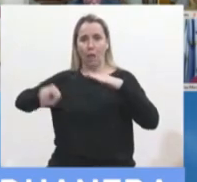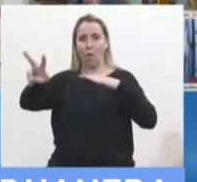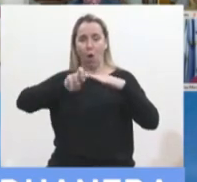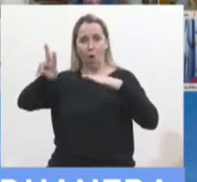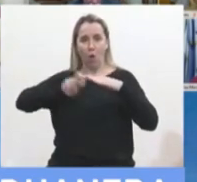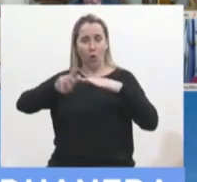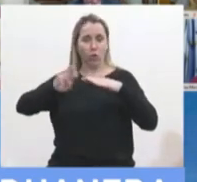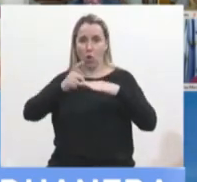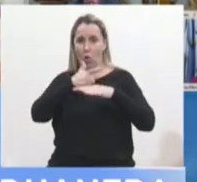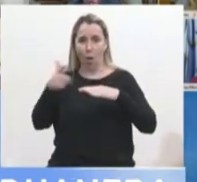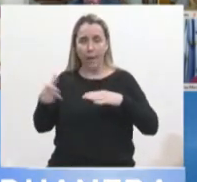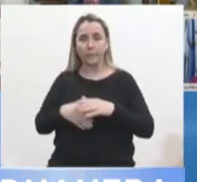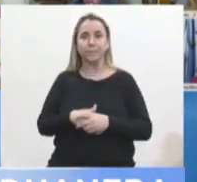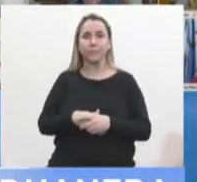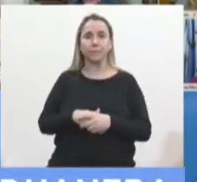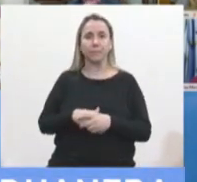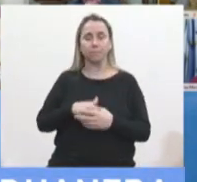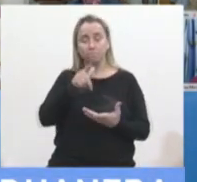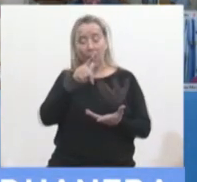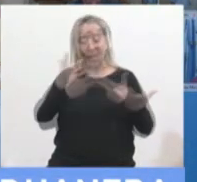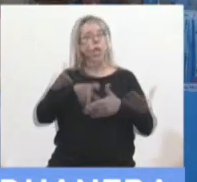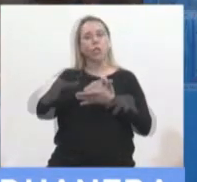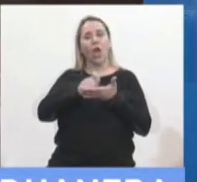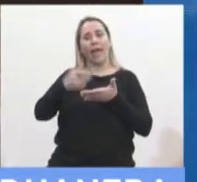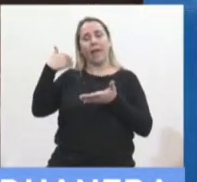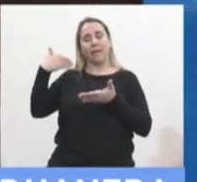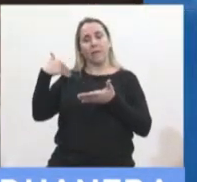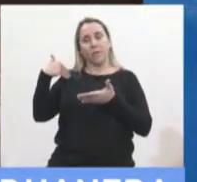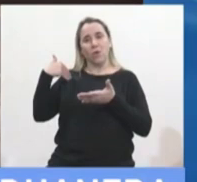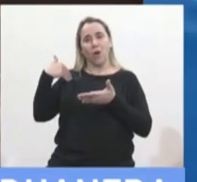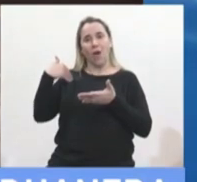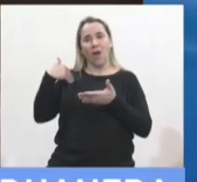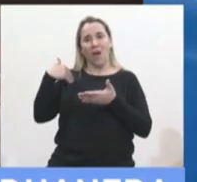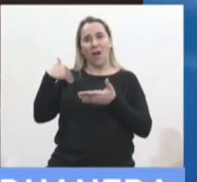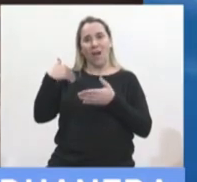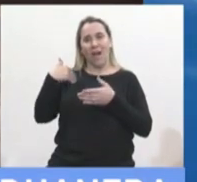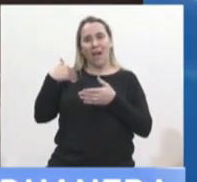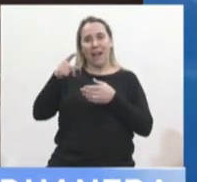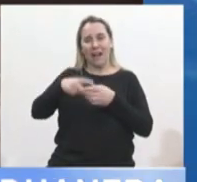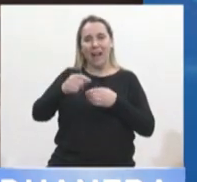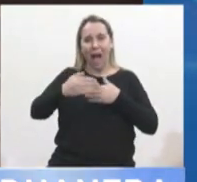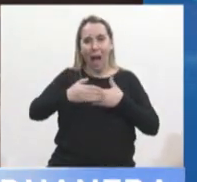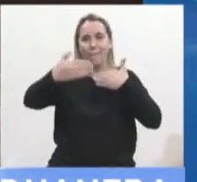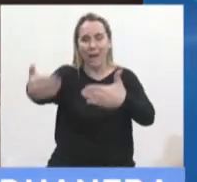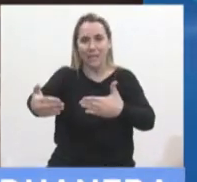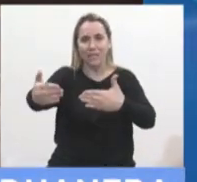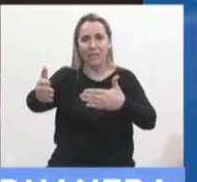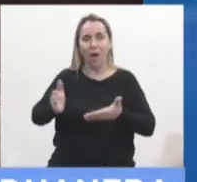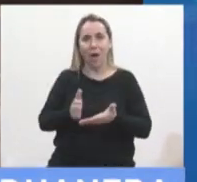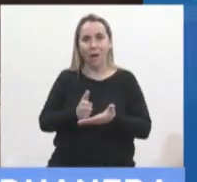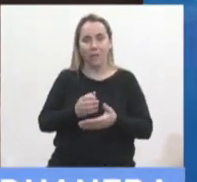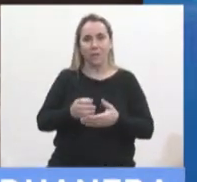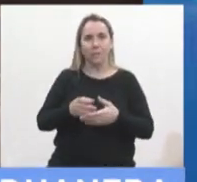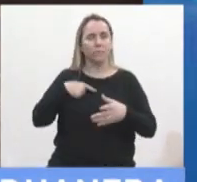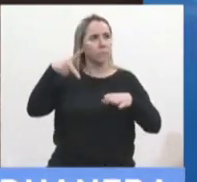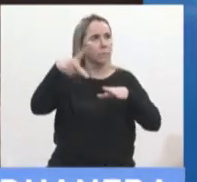y costas. Nos parece que dada la situación, es algo que antes de las ampliaciones de la última... Ah, salió muy bien, diputado,